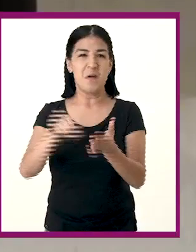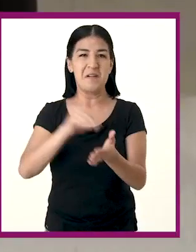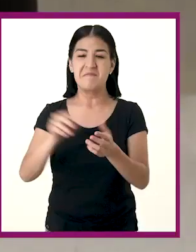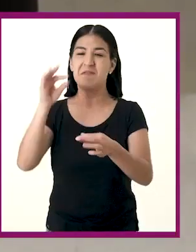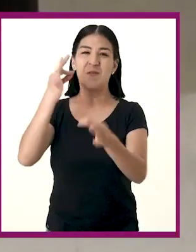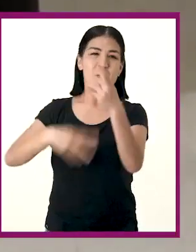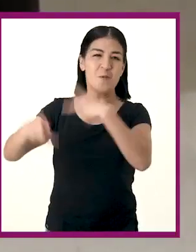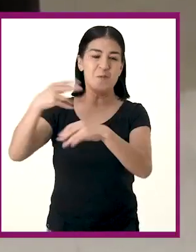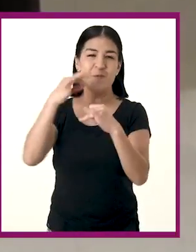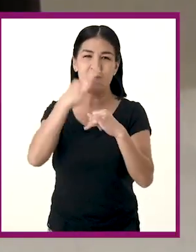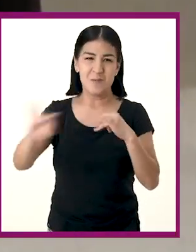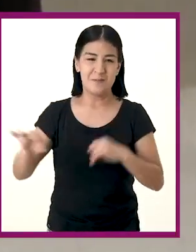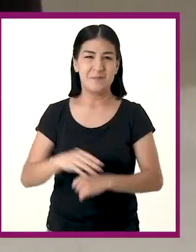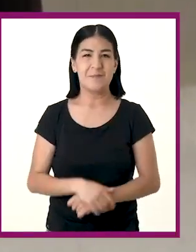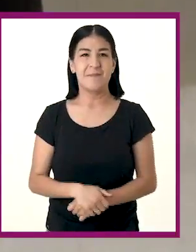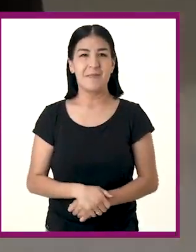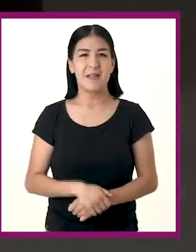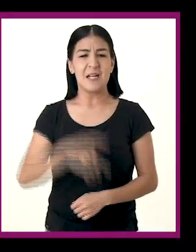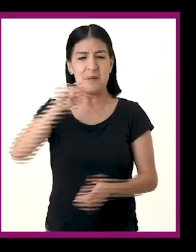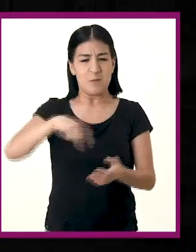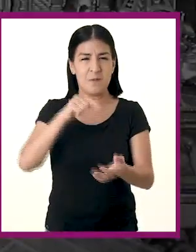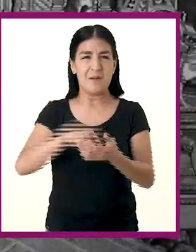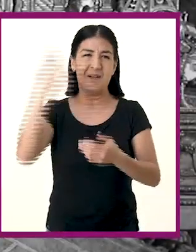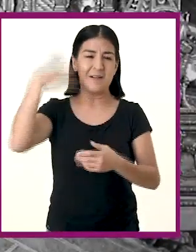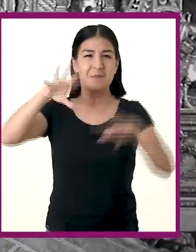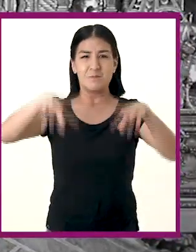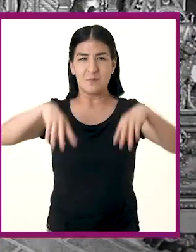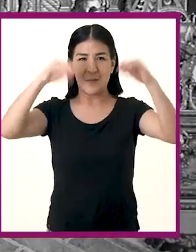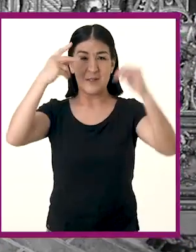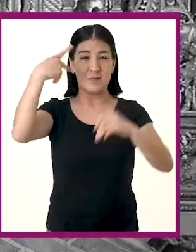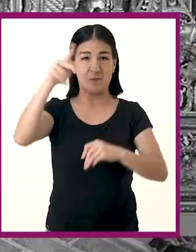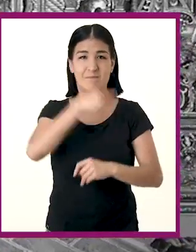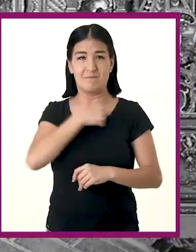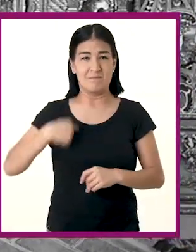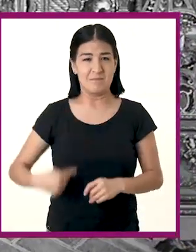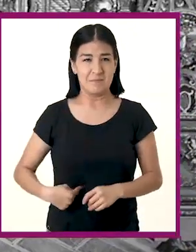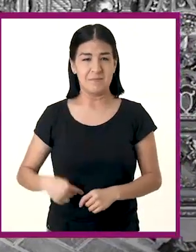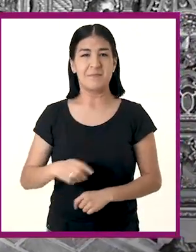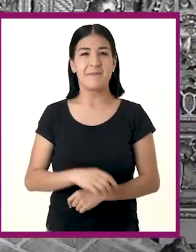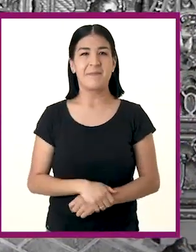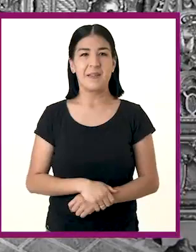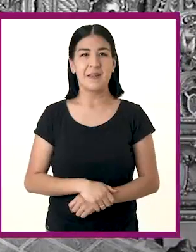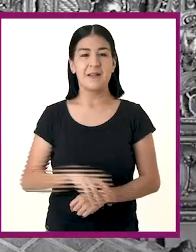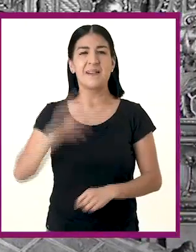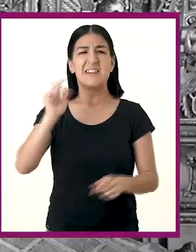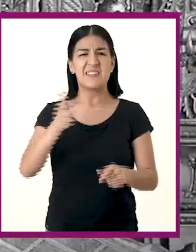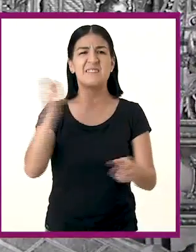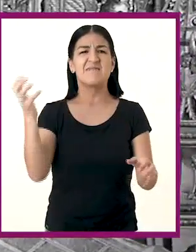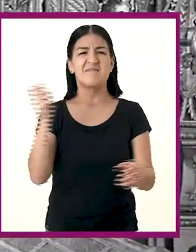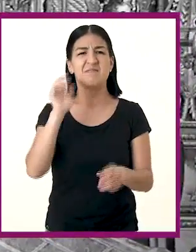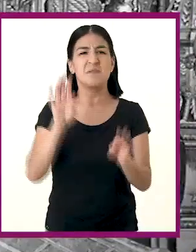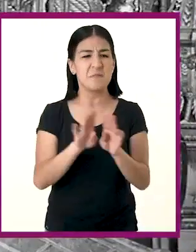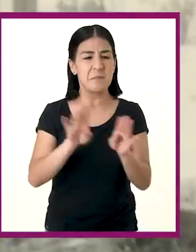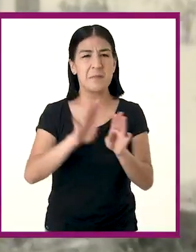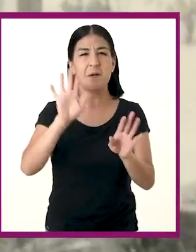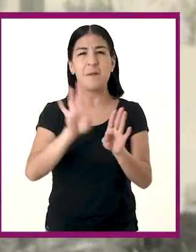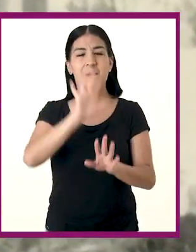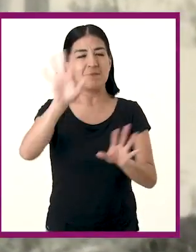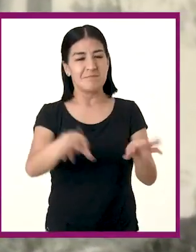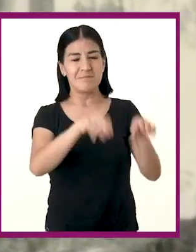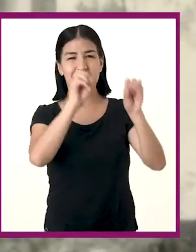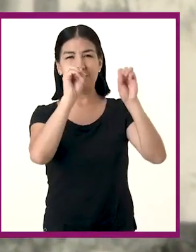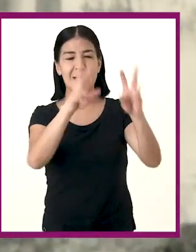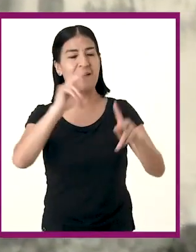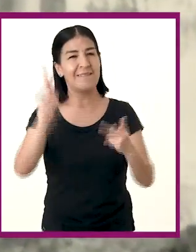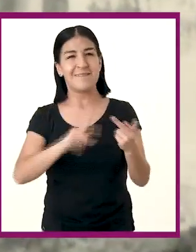cerdo porque fue el último en llegar. El antiguo palacio de verano Yuanmingyuan en Beijing, que significa jardines